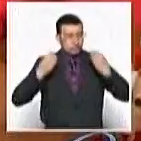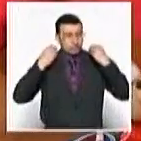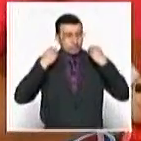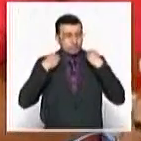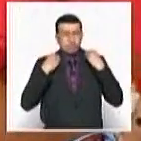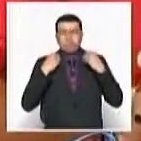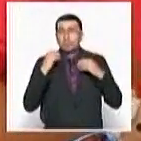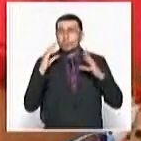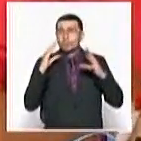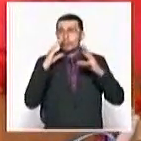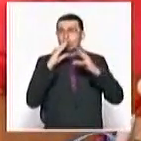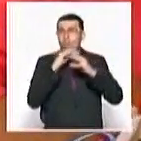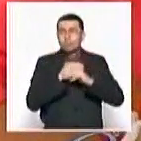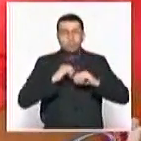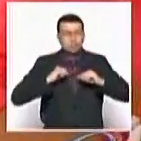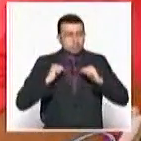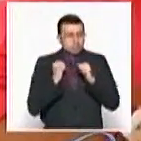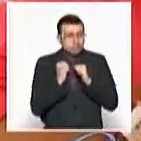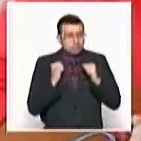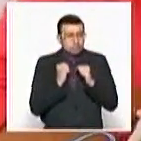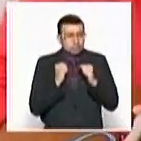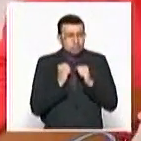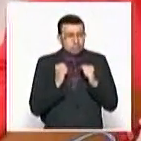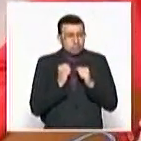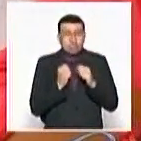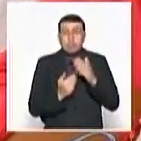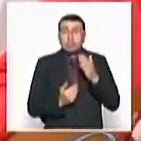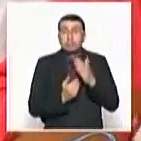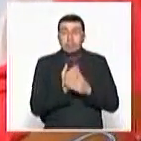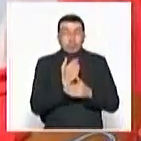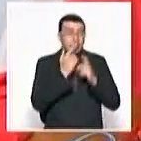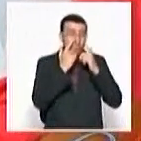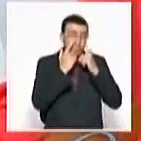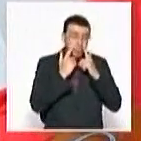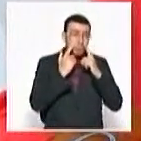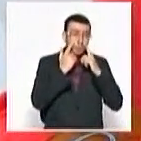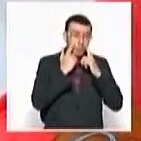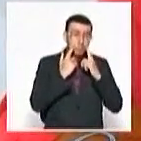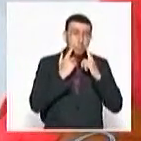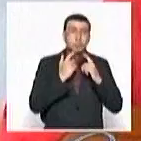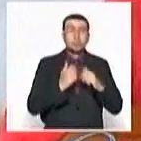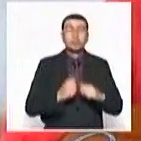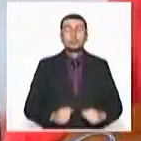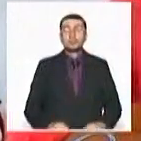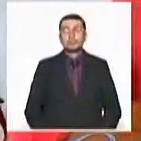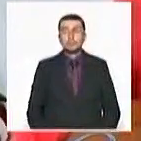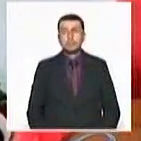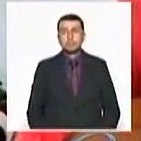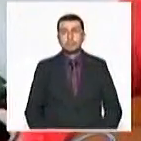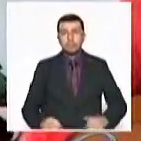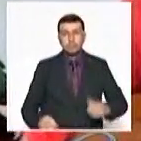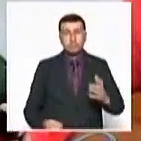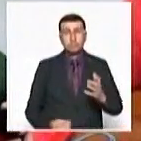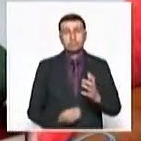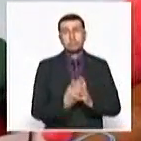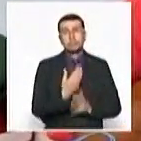es fría y empieza a llorar. Claveles